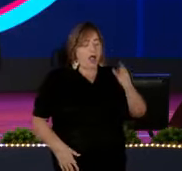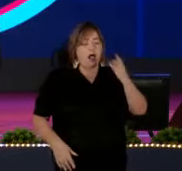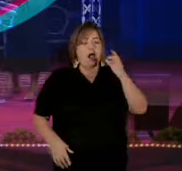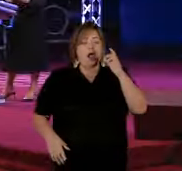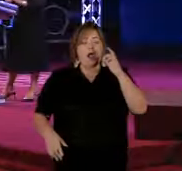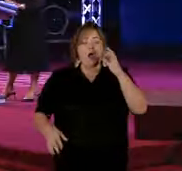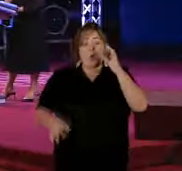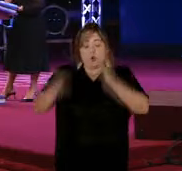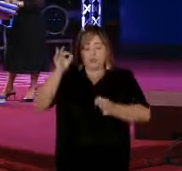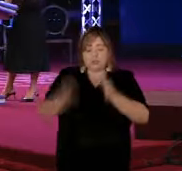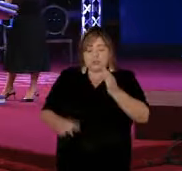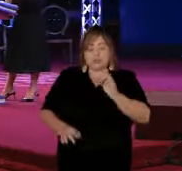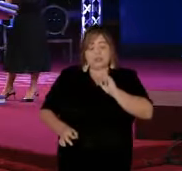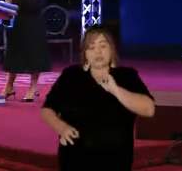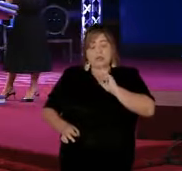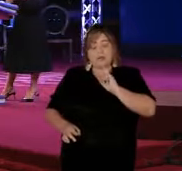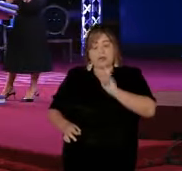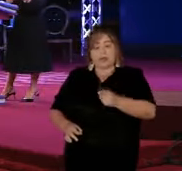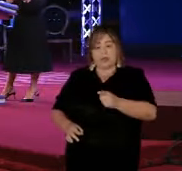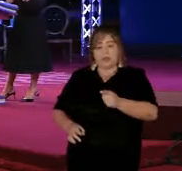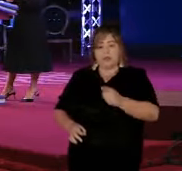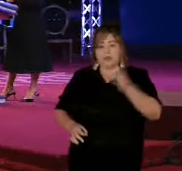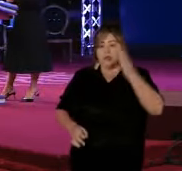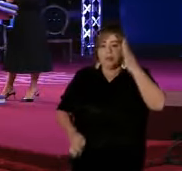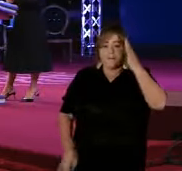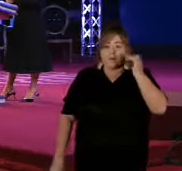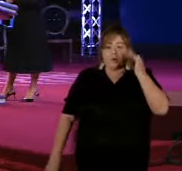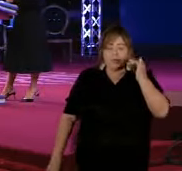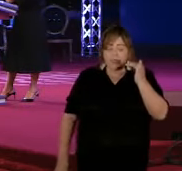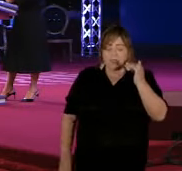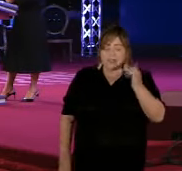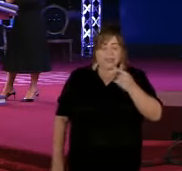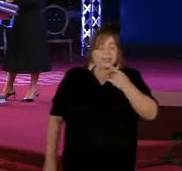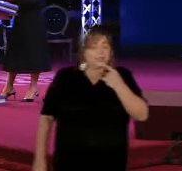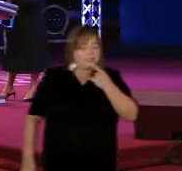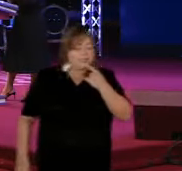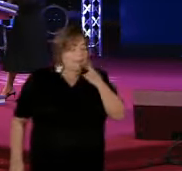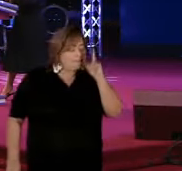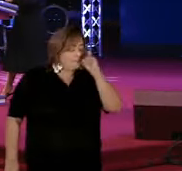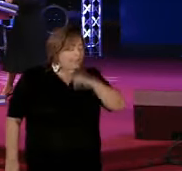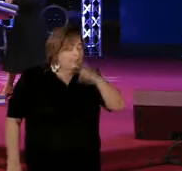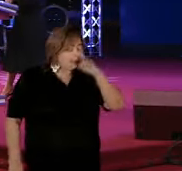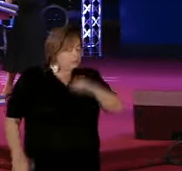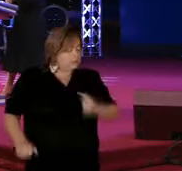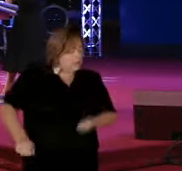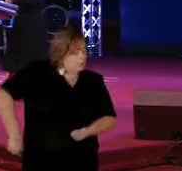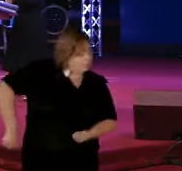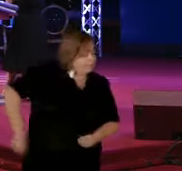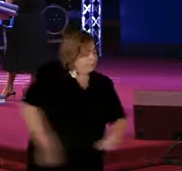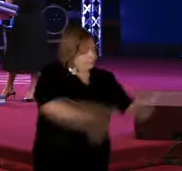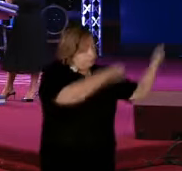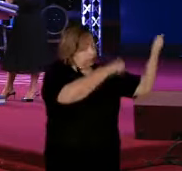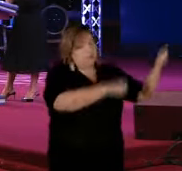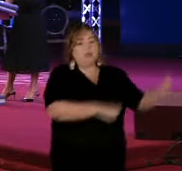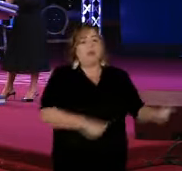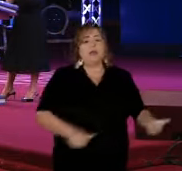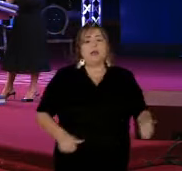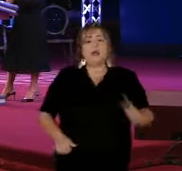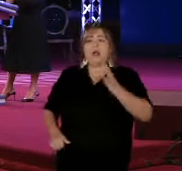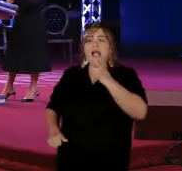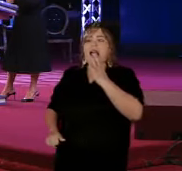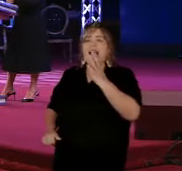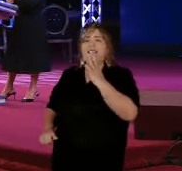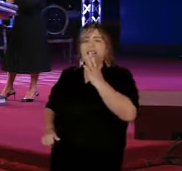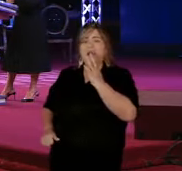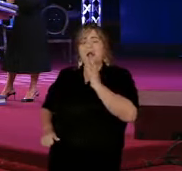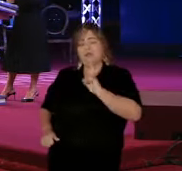Verso 25. Por lo cual, desechando la mentira, hablad verdad cada